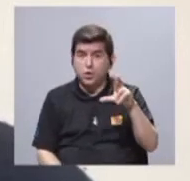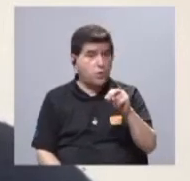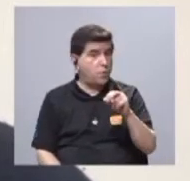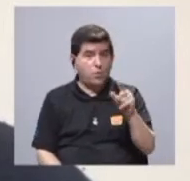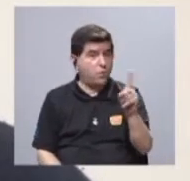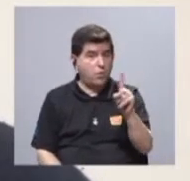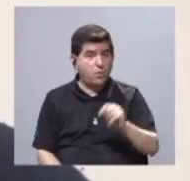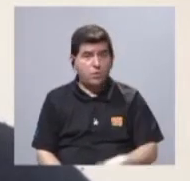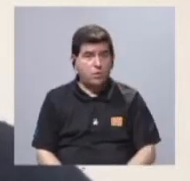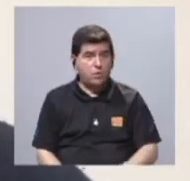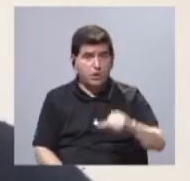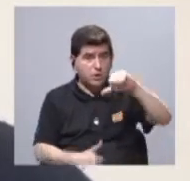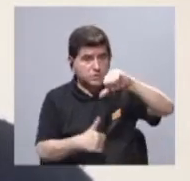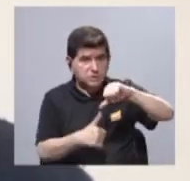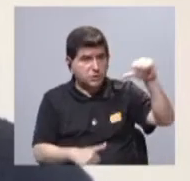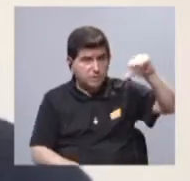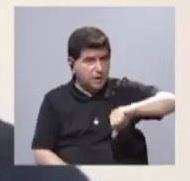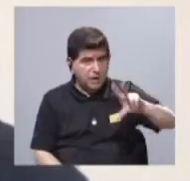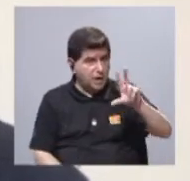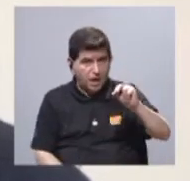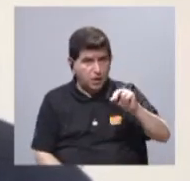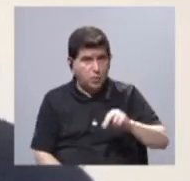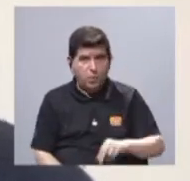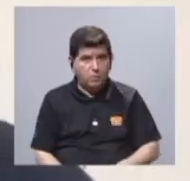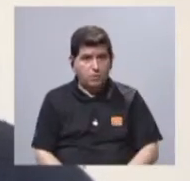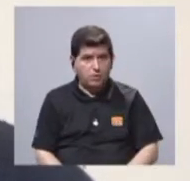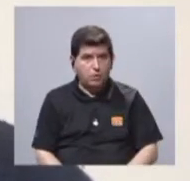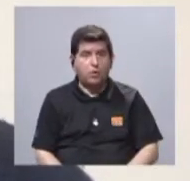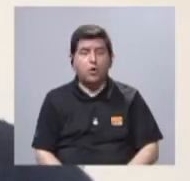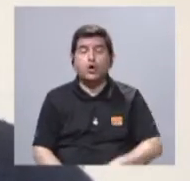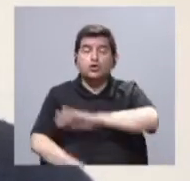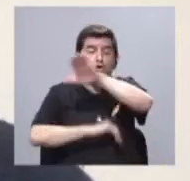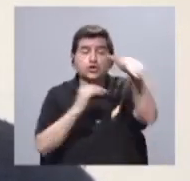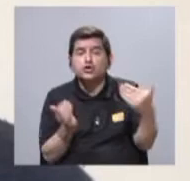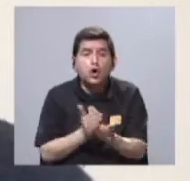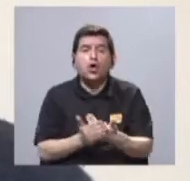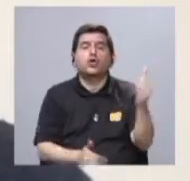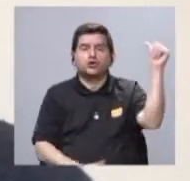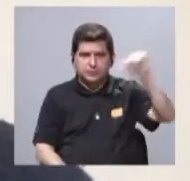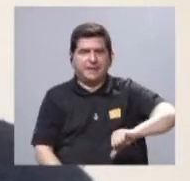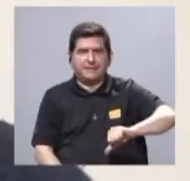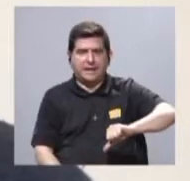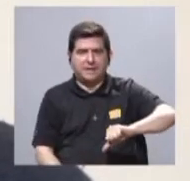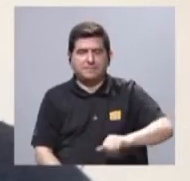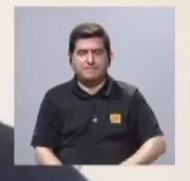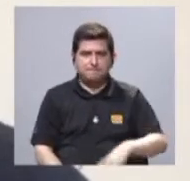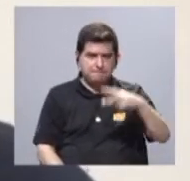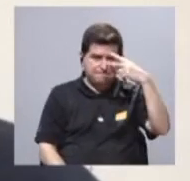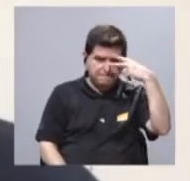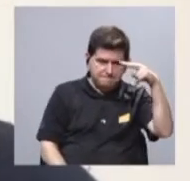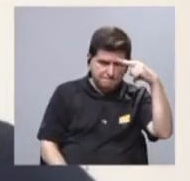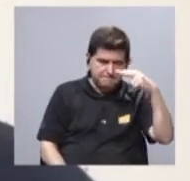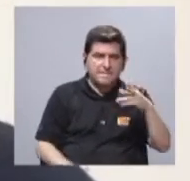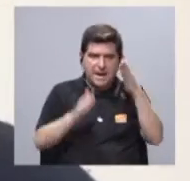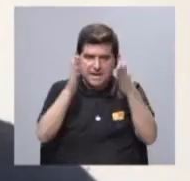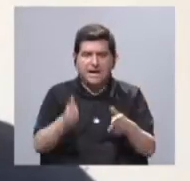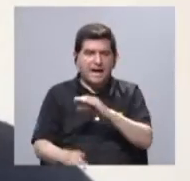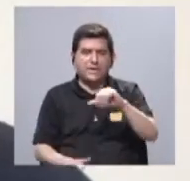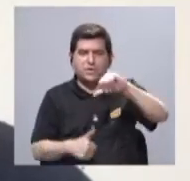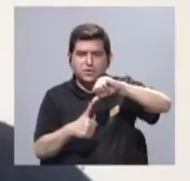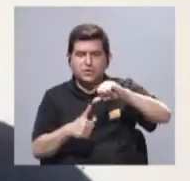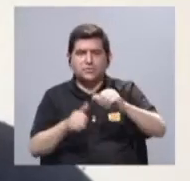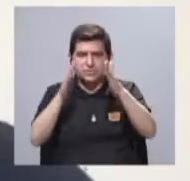al separarse de México. Yo les decía, no, Centroamérica no perdió, perdimos todos,